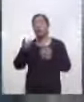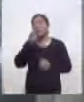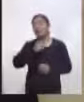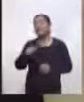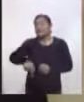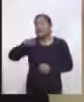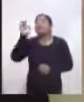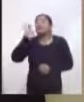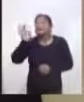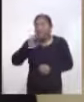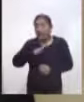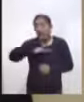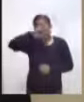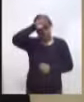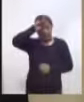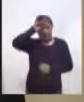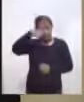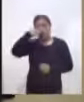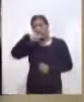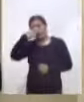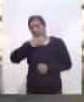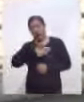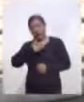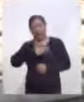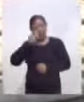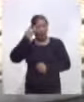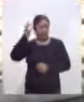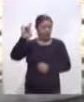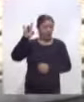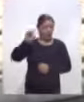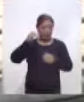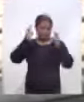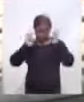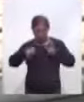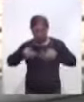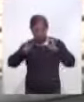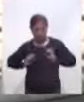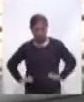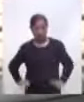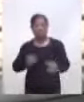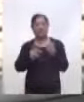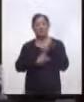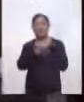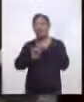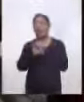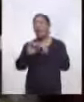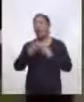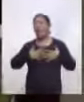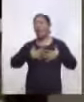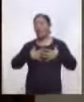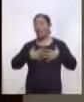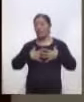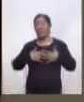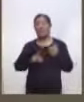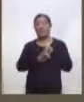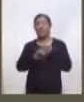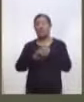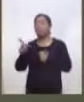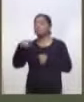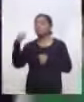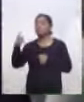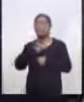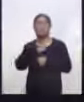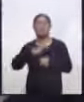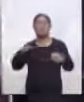de síntomas como fiebre, tos, estornudos, dolor de cabeza, malestar general o dificultad para respirar, la población debe acudir de inmediato